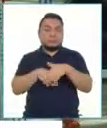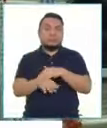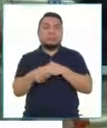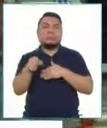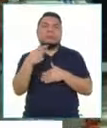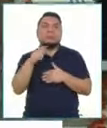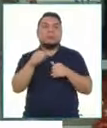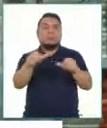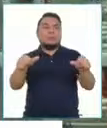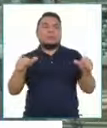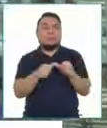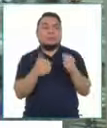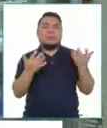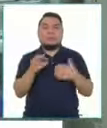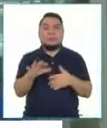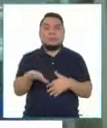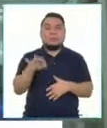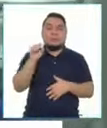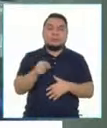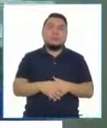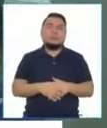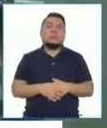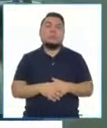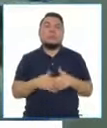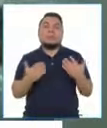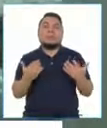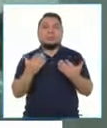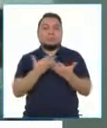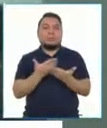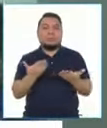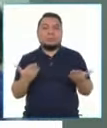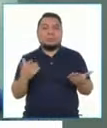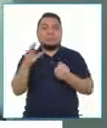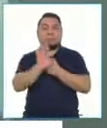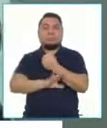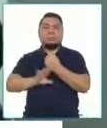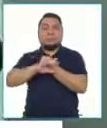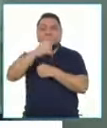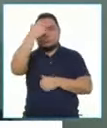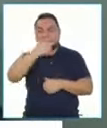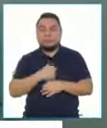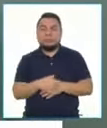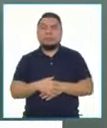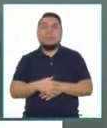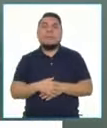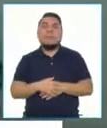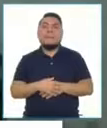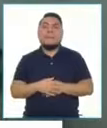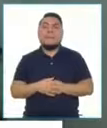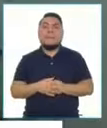ha ingresado a un ambiente donde se encuentran los equipos de protección personal,